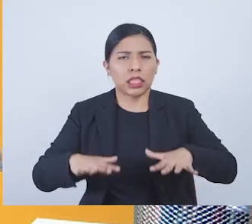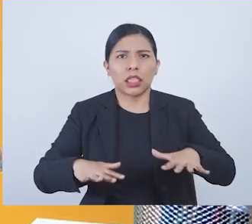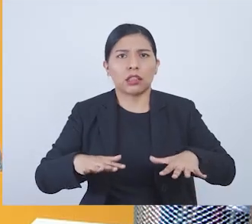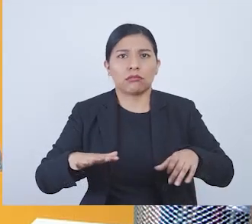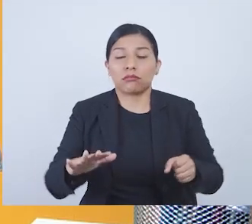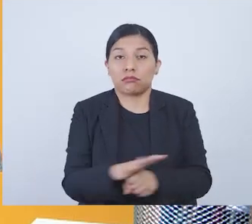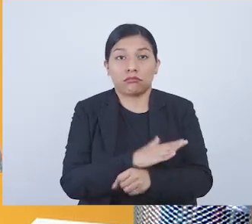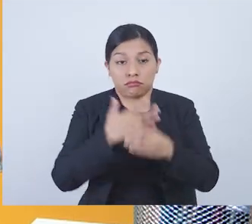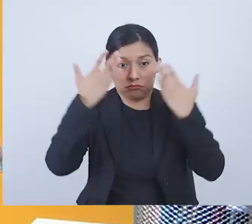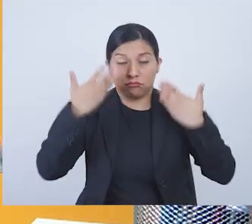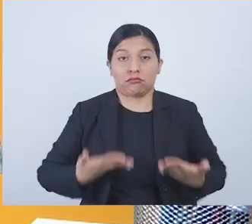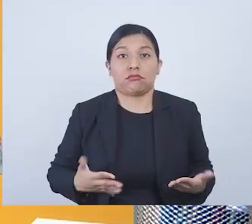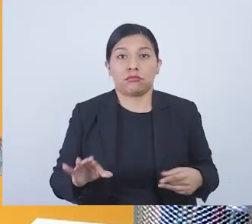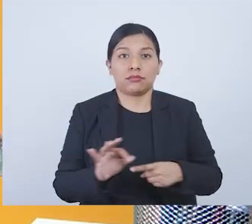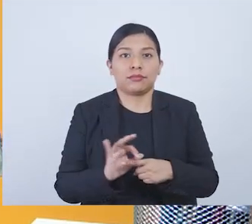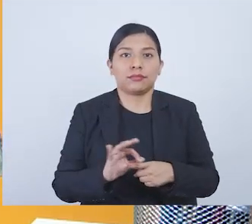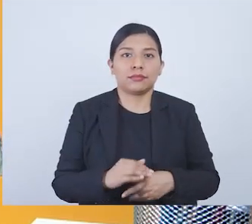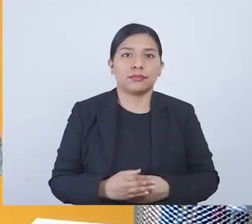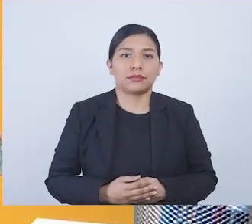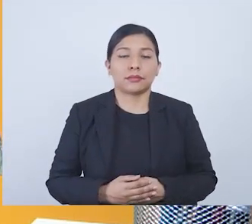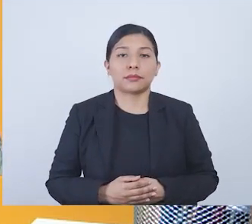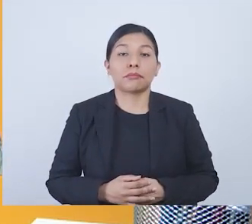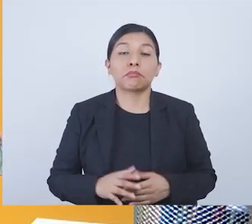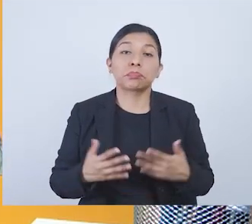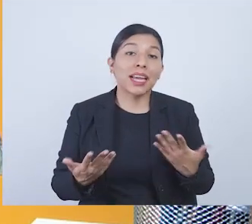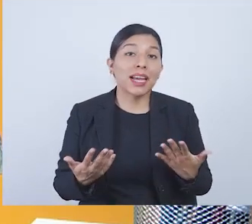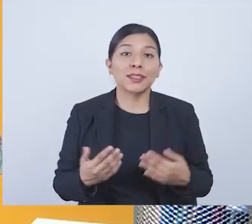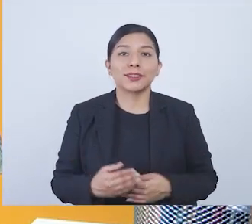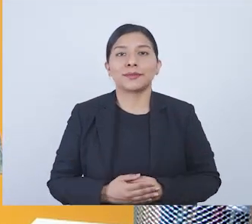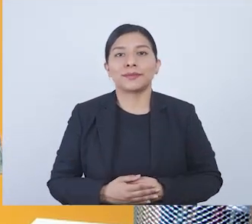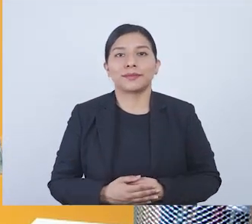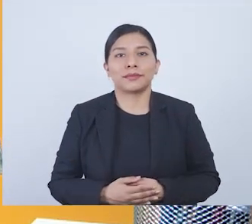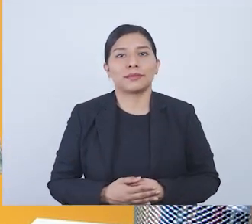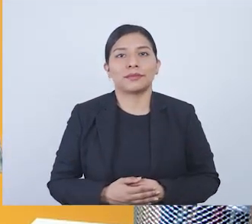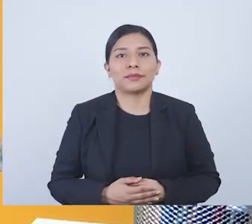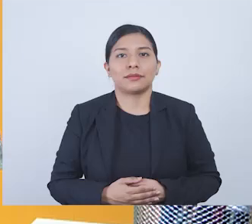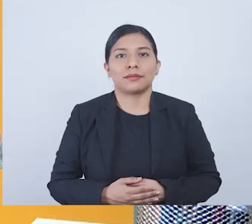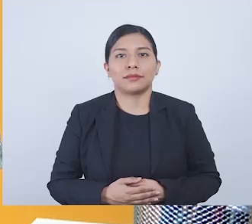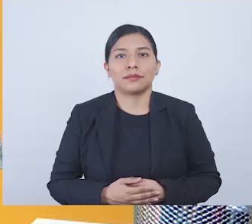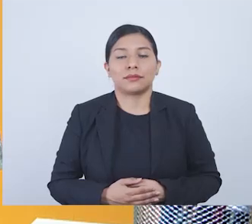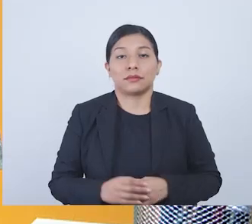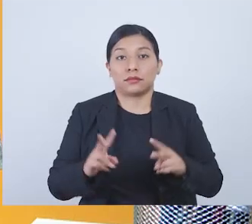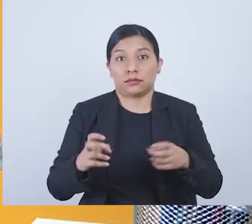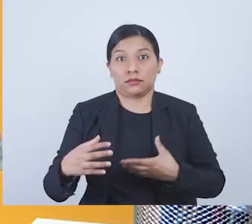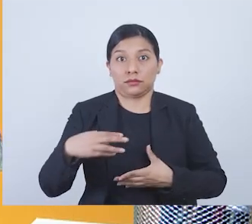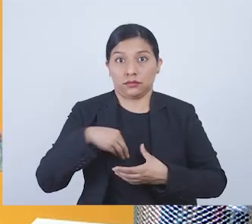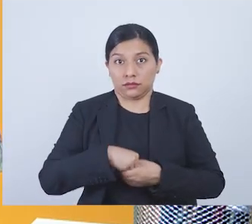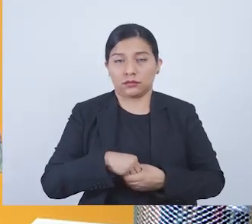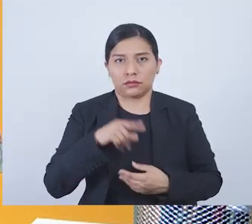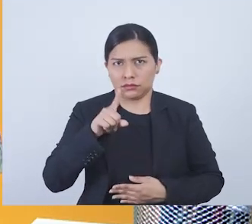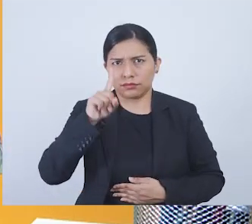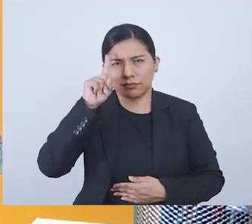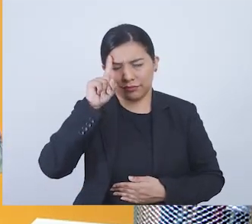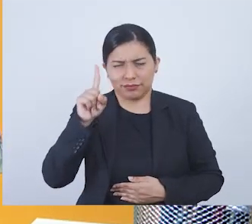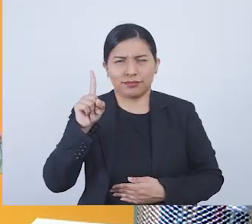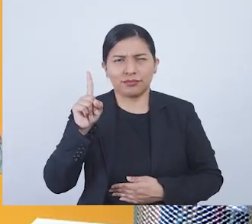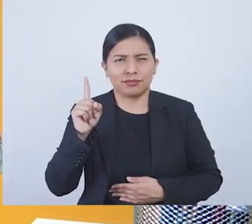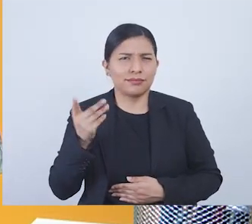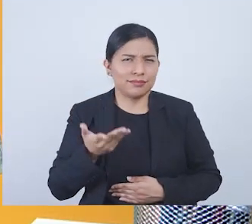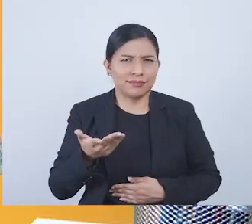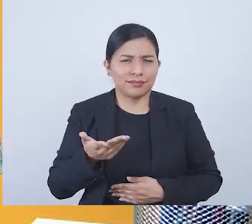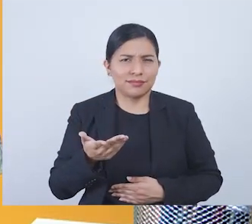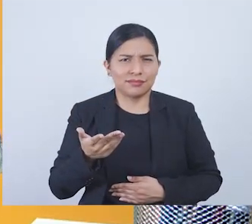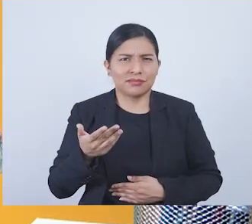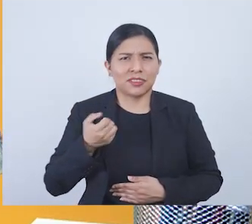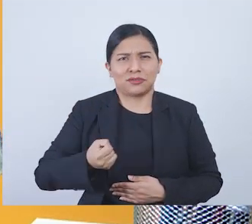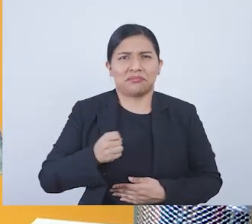otras funciones, pero la cuestión de la presión arterial queda como una idea abstracta en el